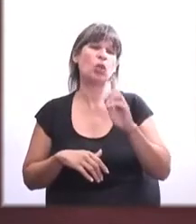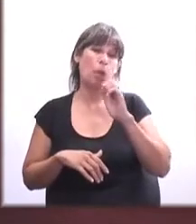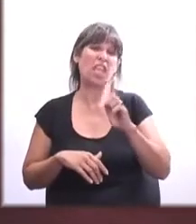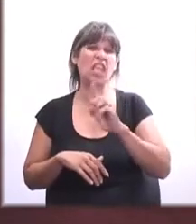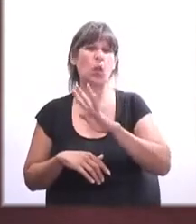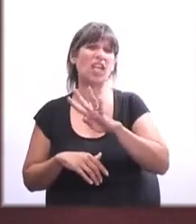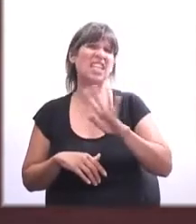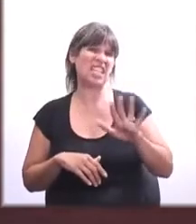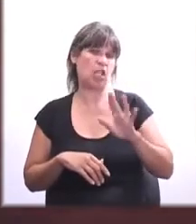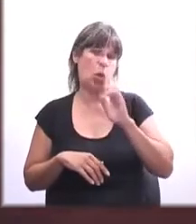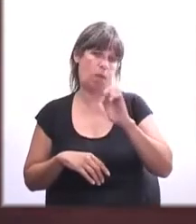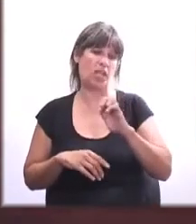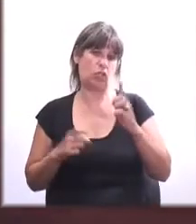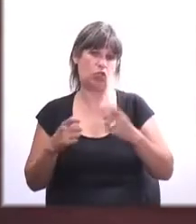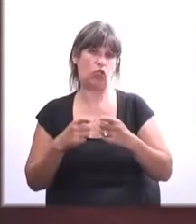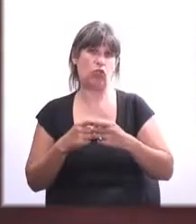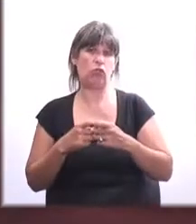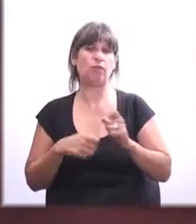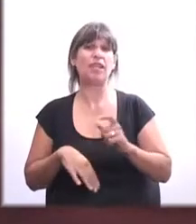La deuda